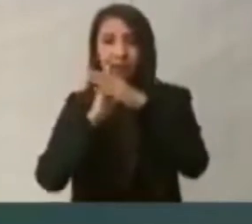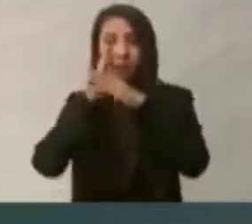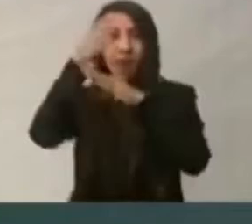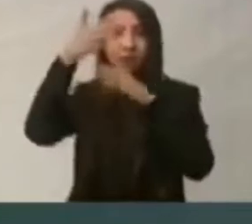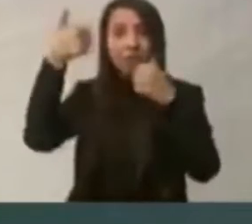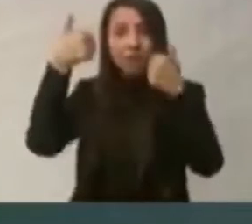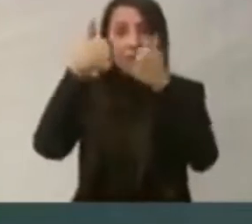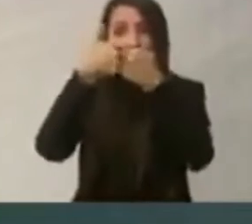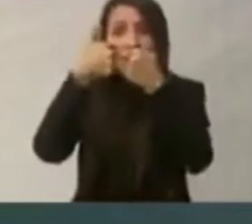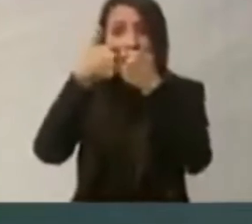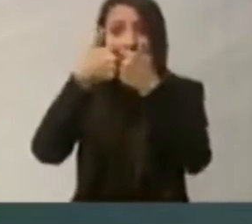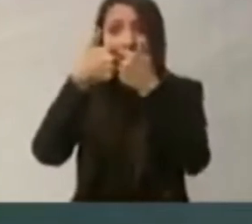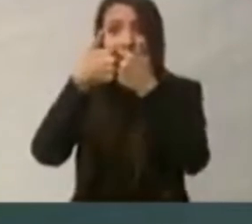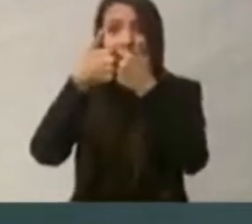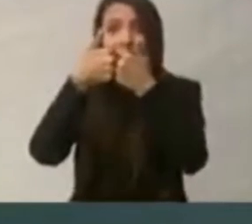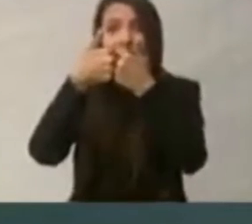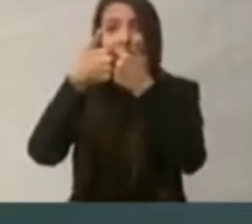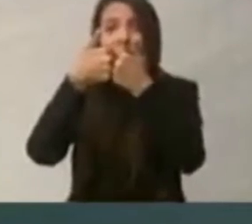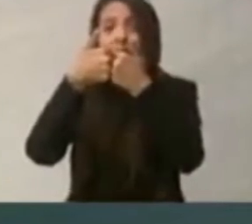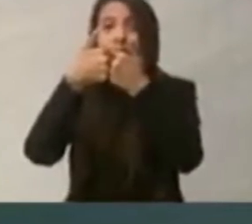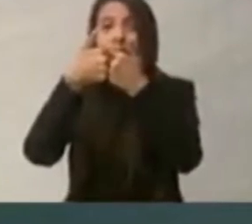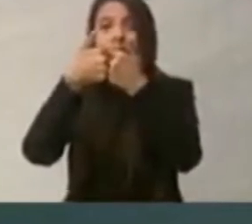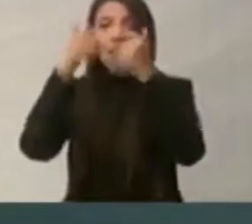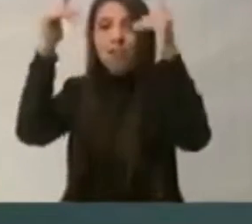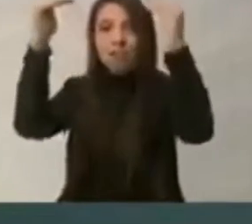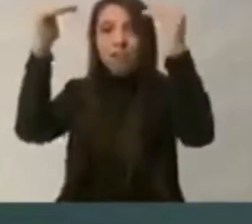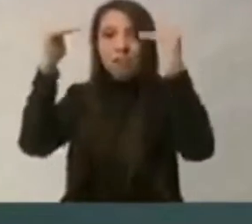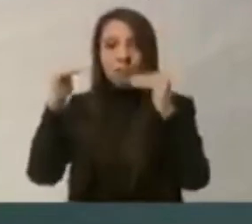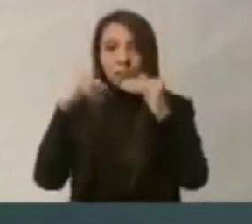la frontera me cruzó.